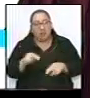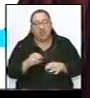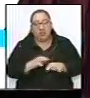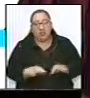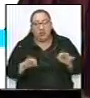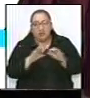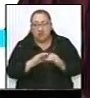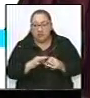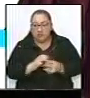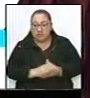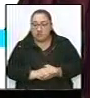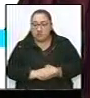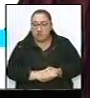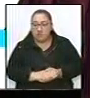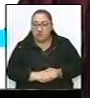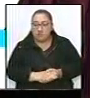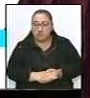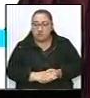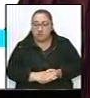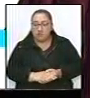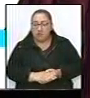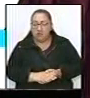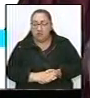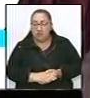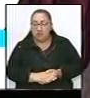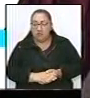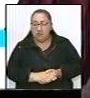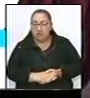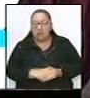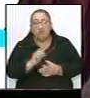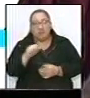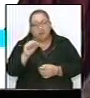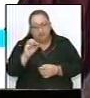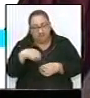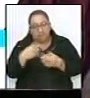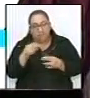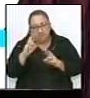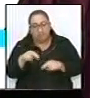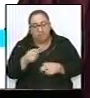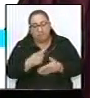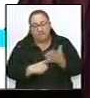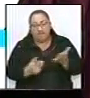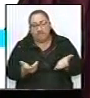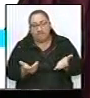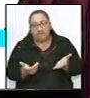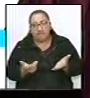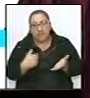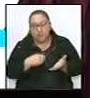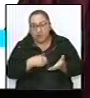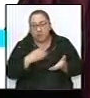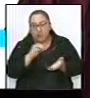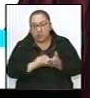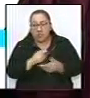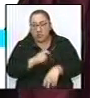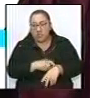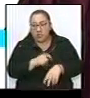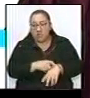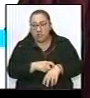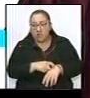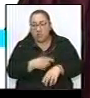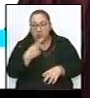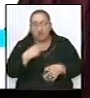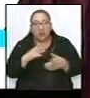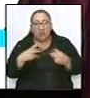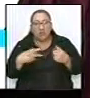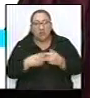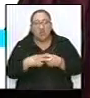fundamental. Y por otro lado, sí le doy razón en que nosotros deberíamos poner un tiempo también para poder